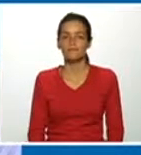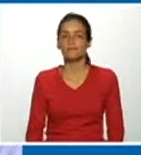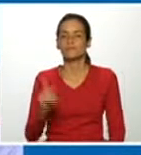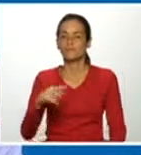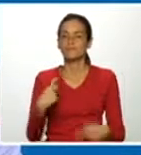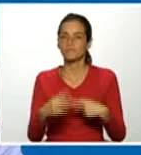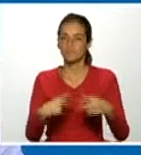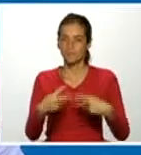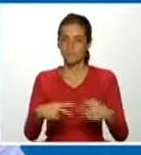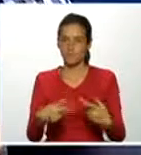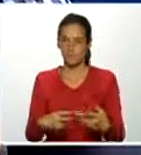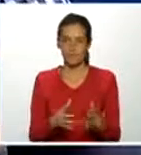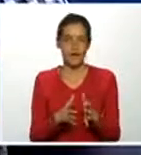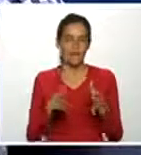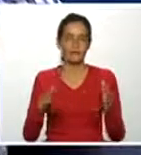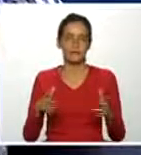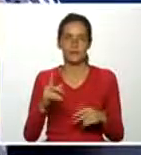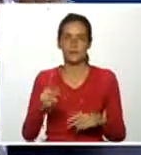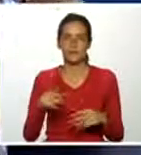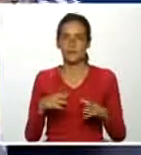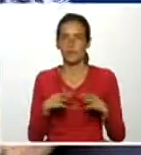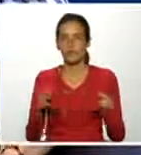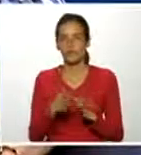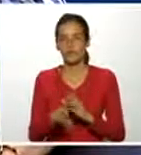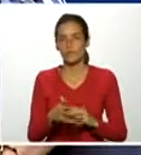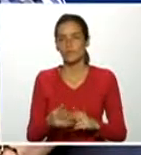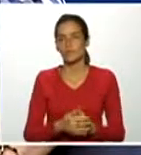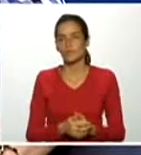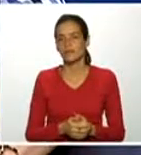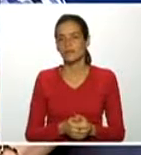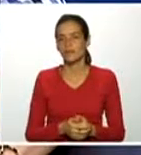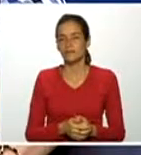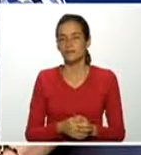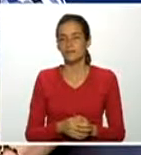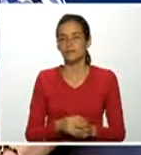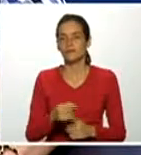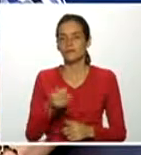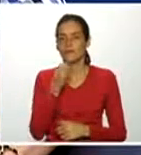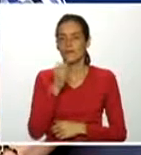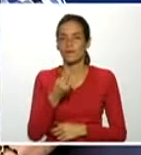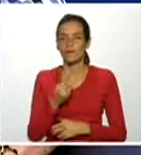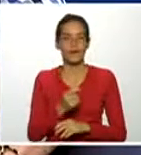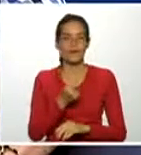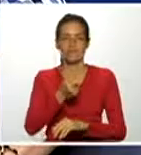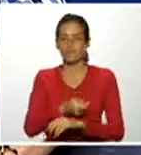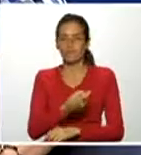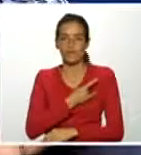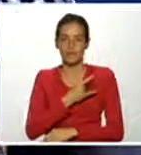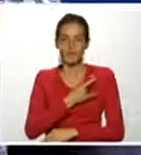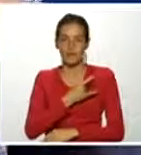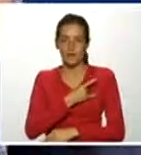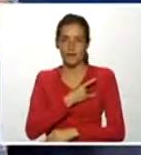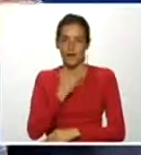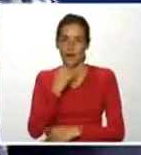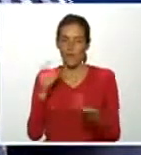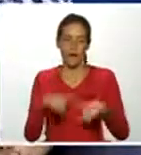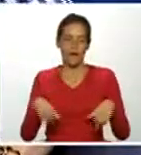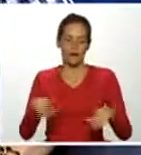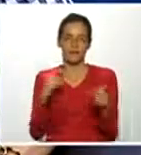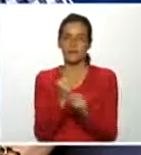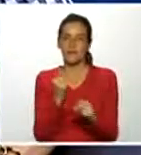productivas enormes, permitiría a todos esos chamos que están saliendo de las universidades tener ya, un área de